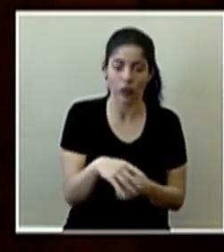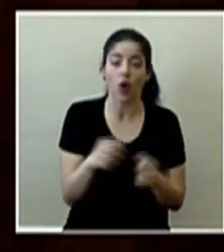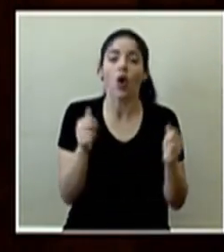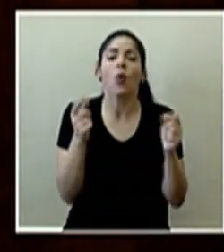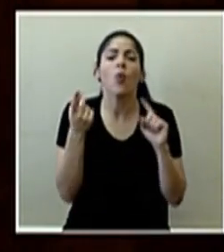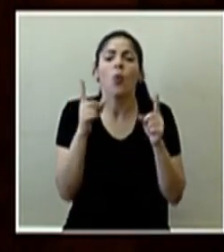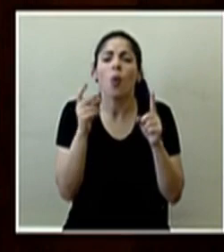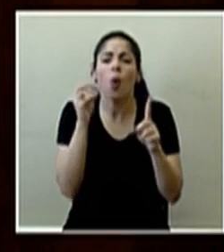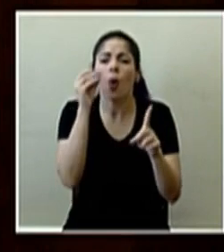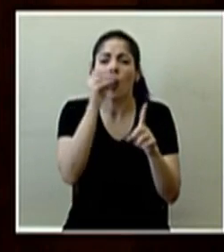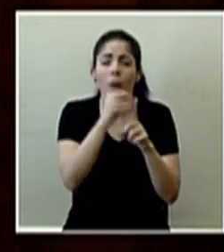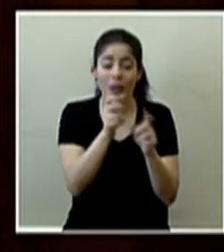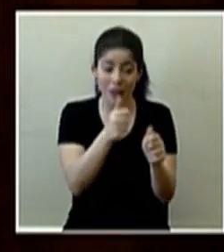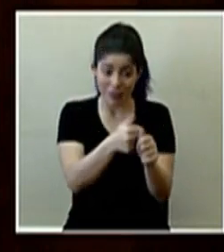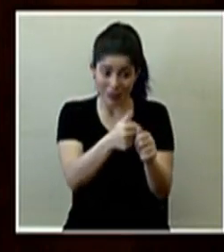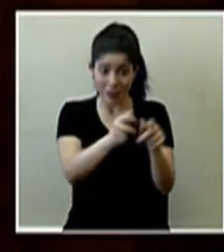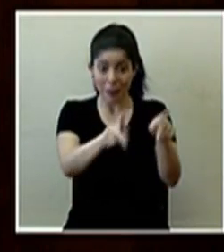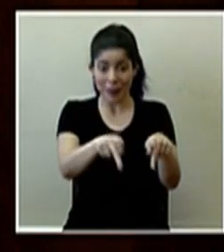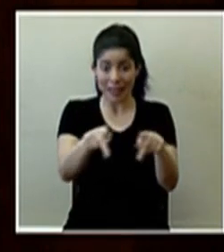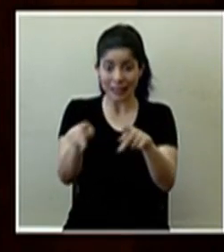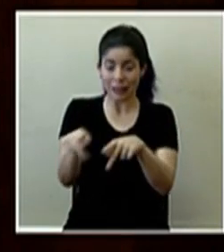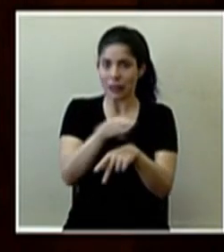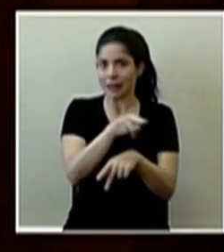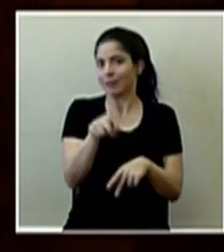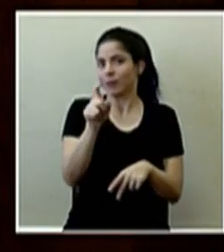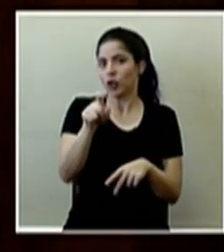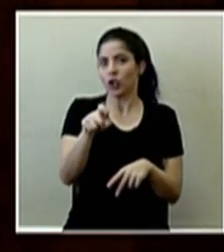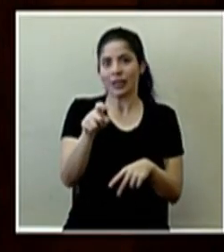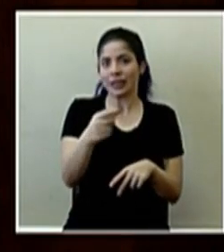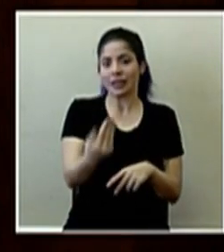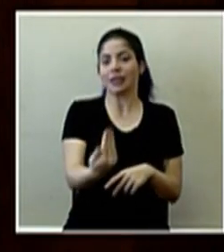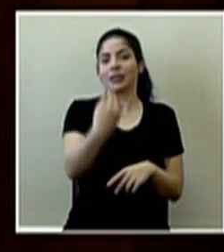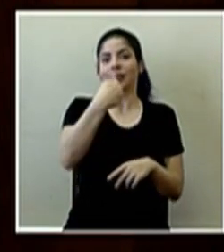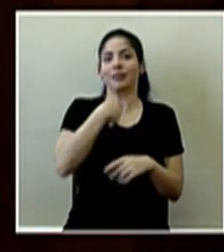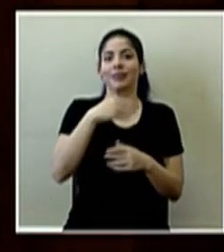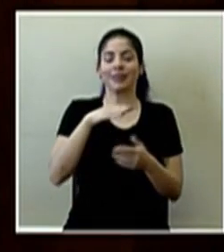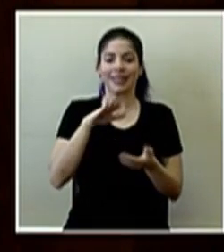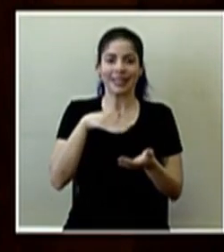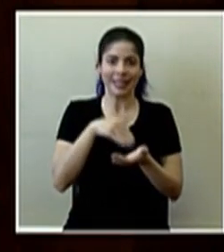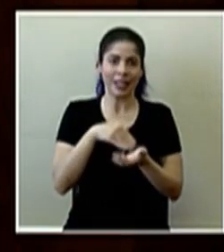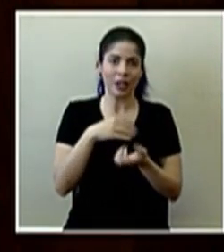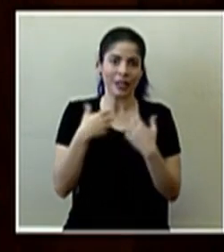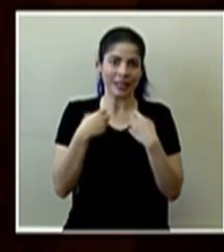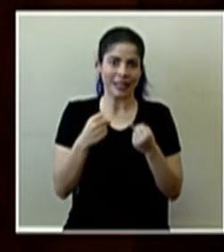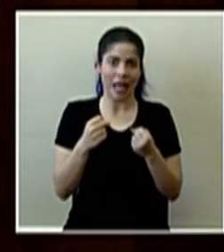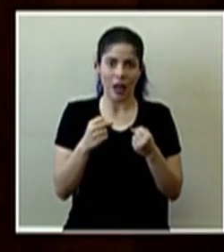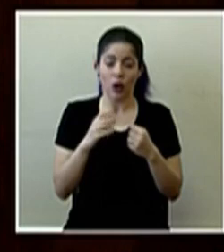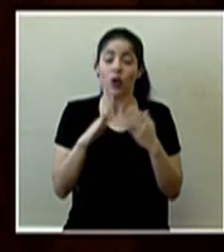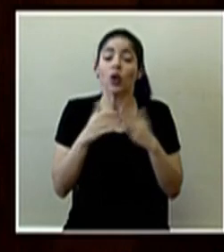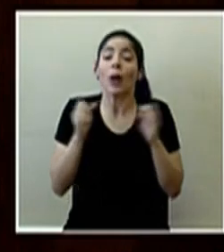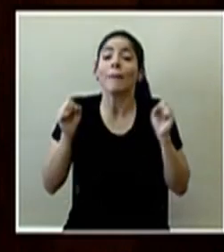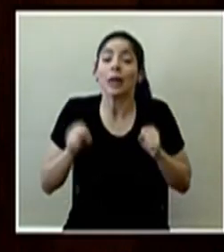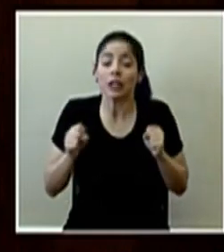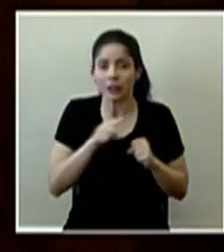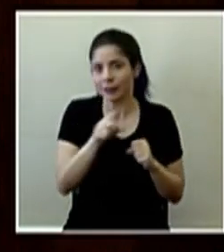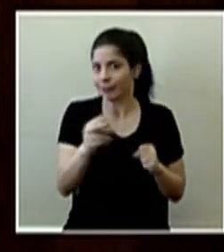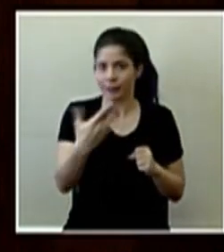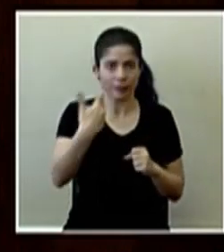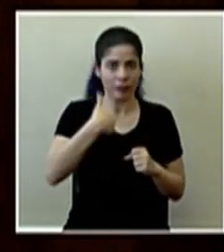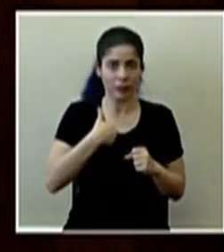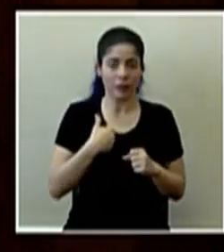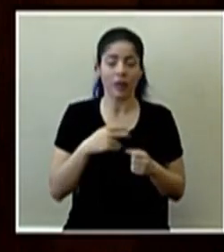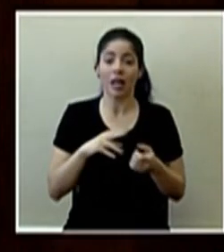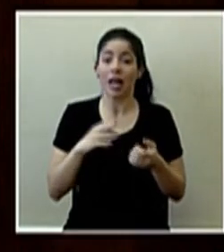la intención de que las personas no tengan que acudir a un centro de salud en la medida de lo posible. No